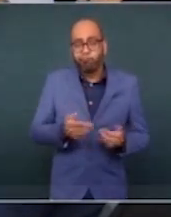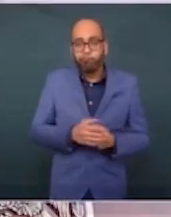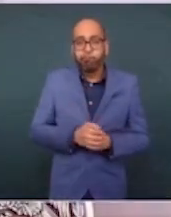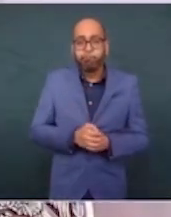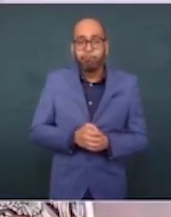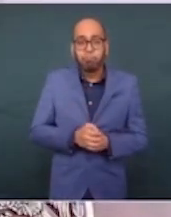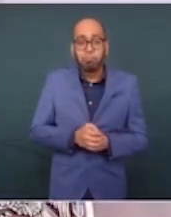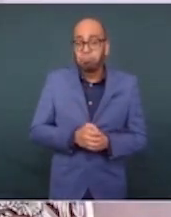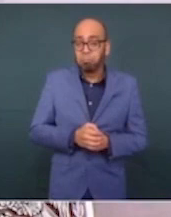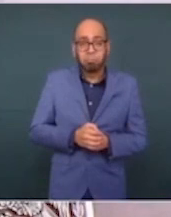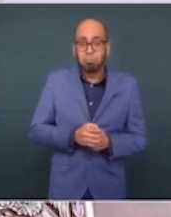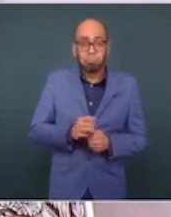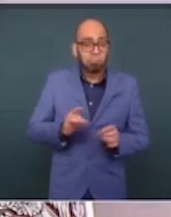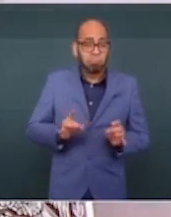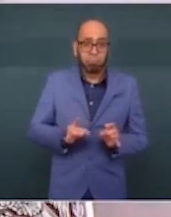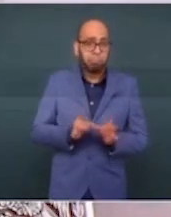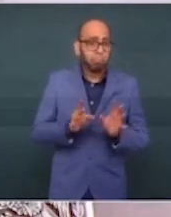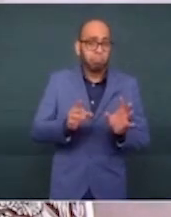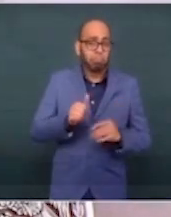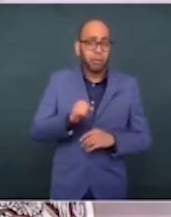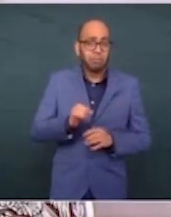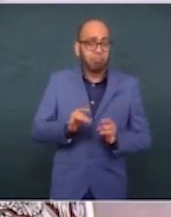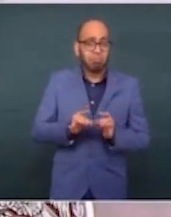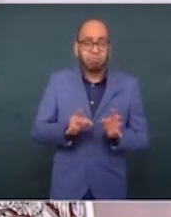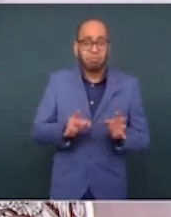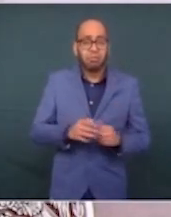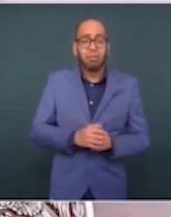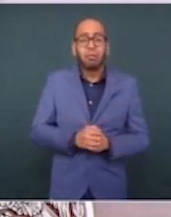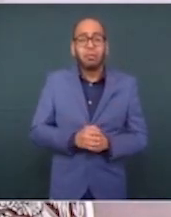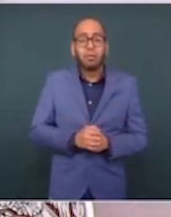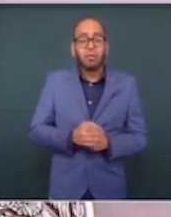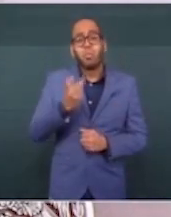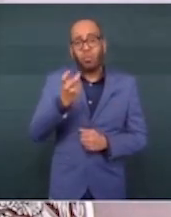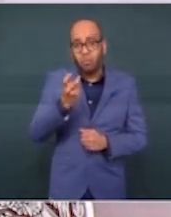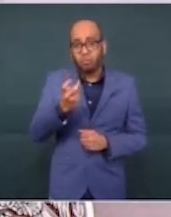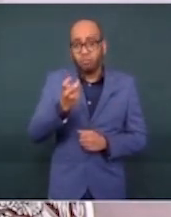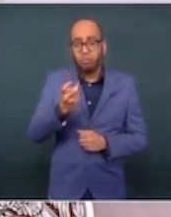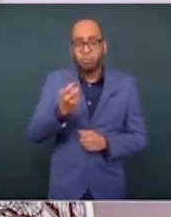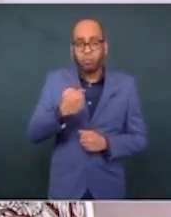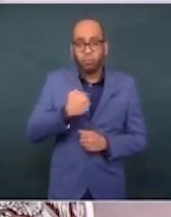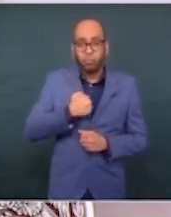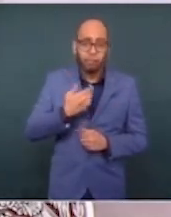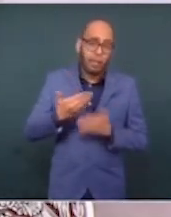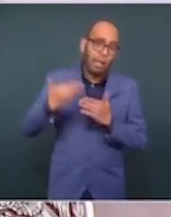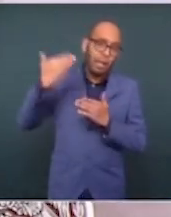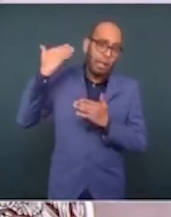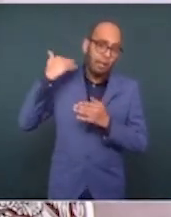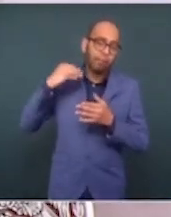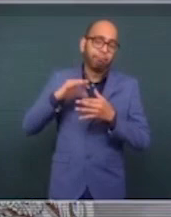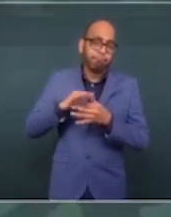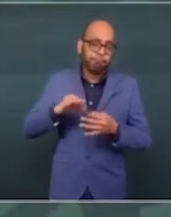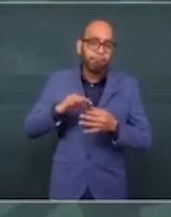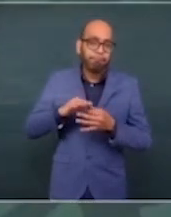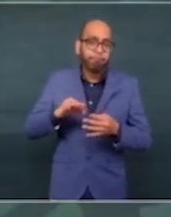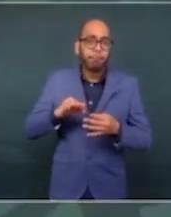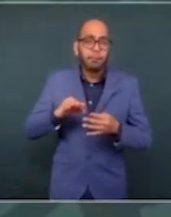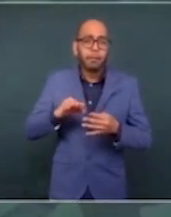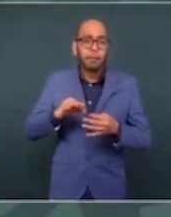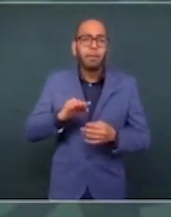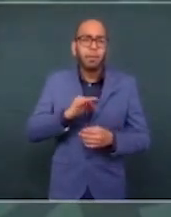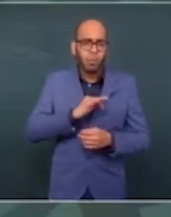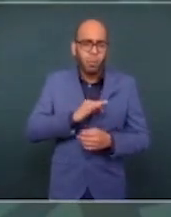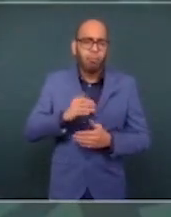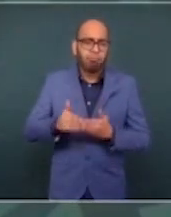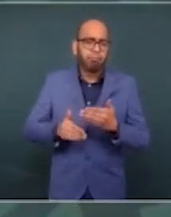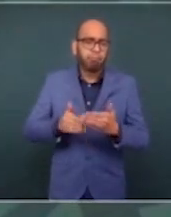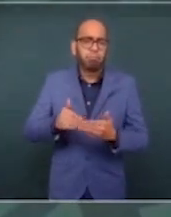una reacción. Por eso se hablaba antes y podría seguirse